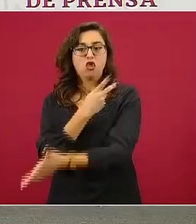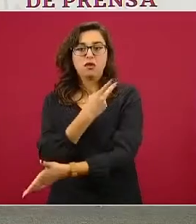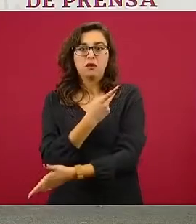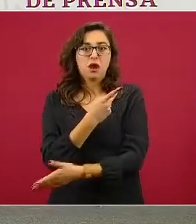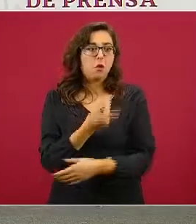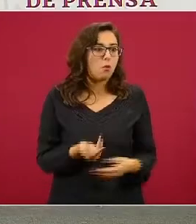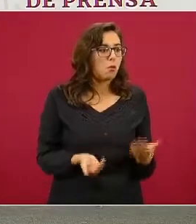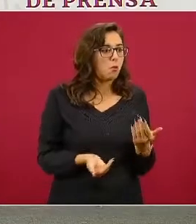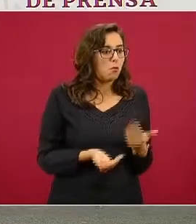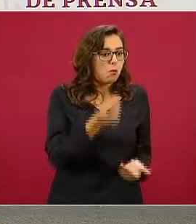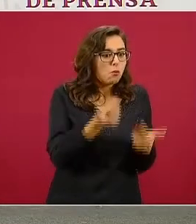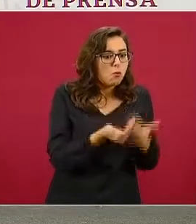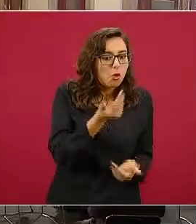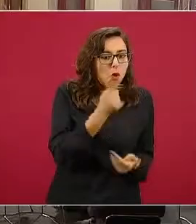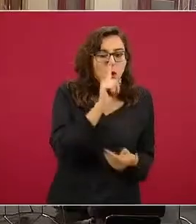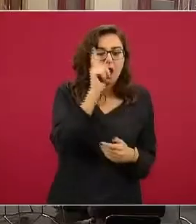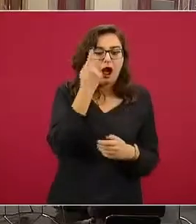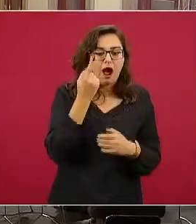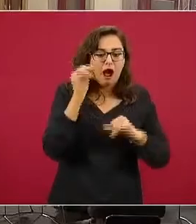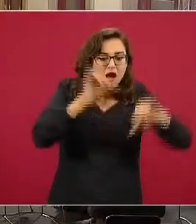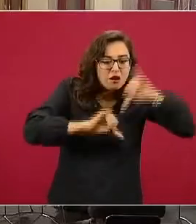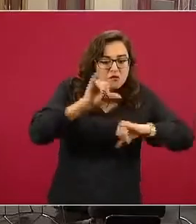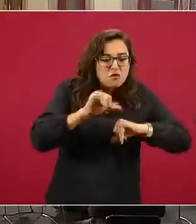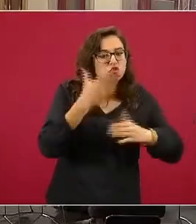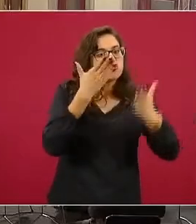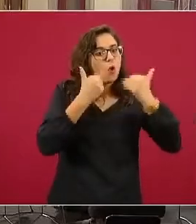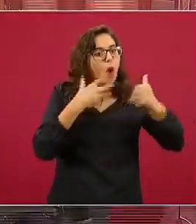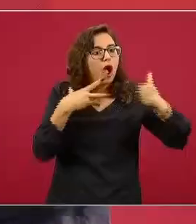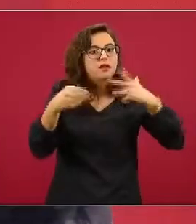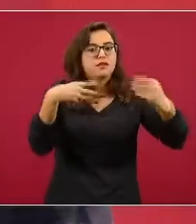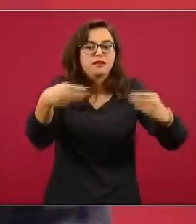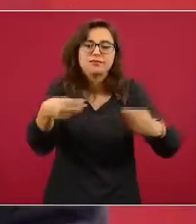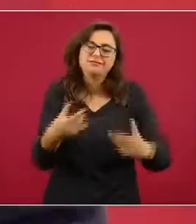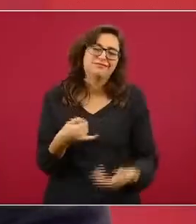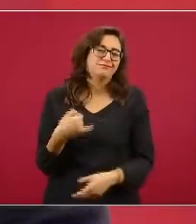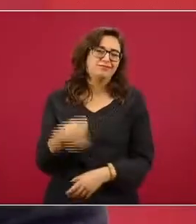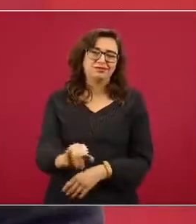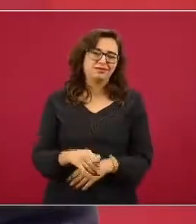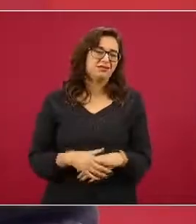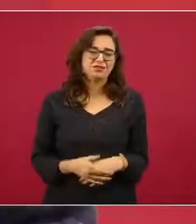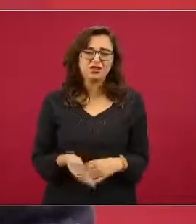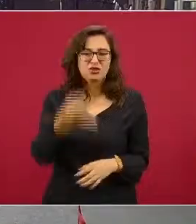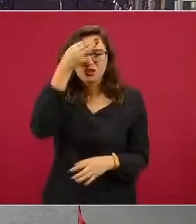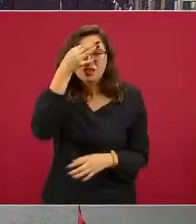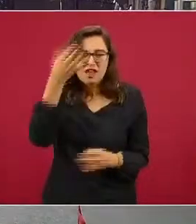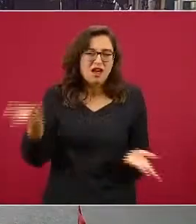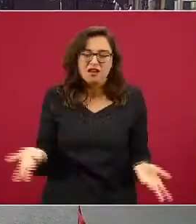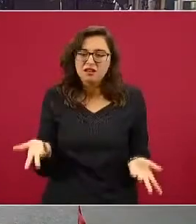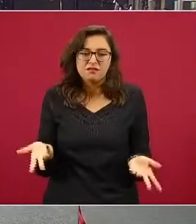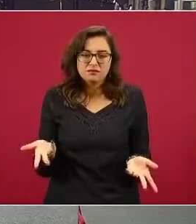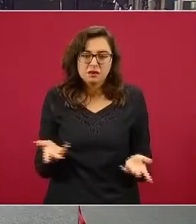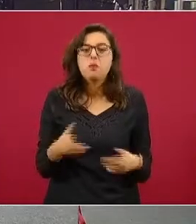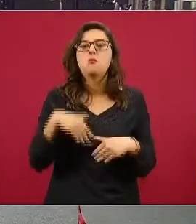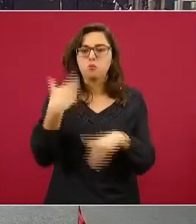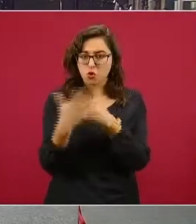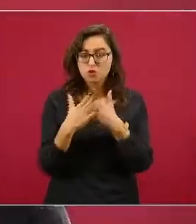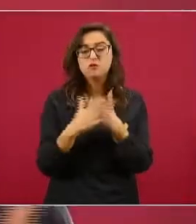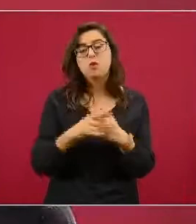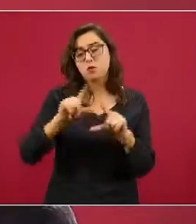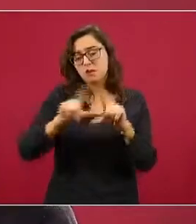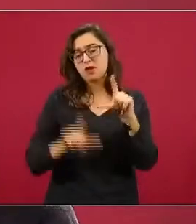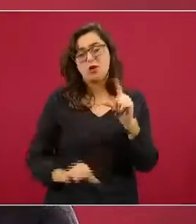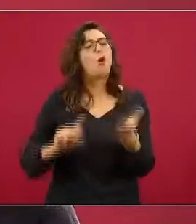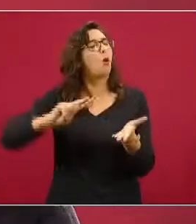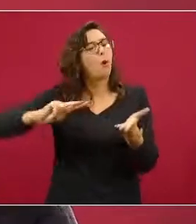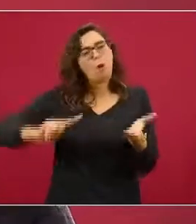no tienen rebrotes. Sería absurdo también llegar a esa conclusión. Llegará un momento en que México esté con alta transmisión, como